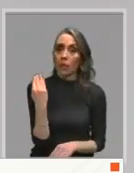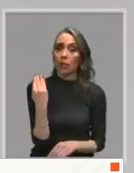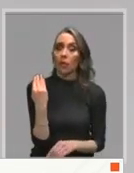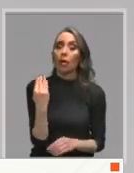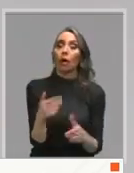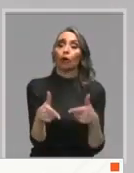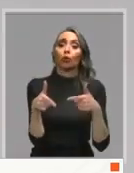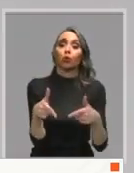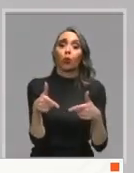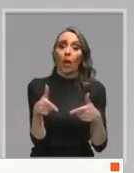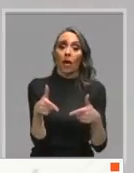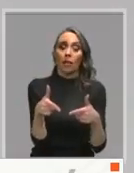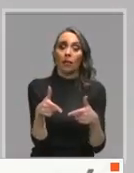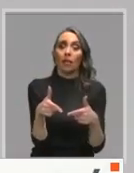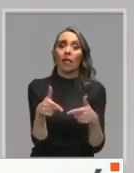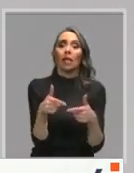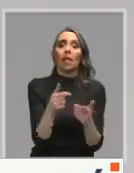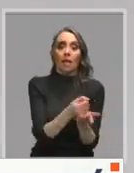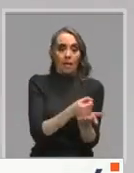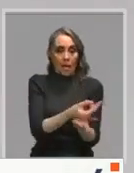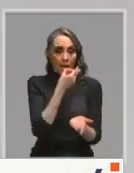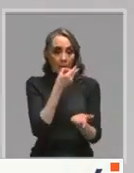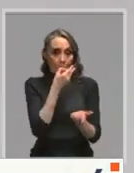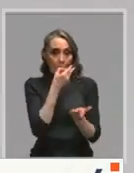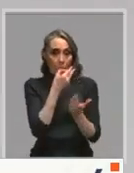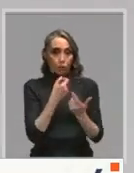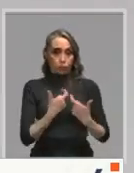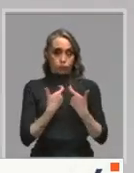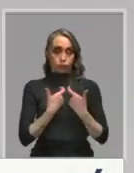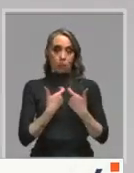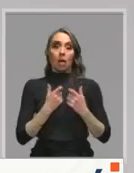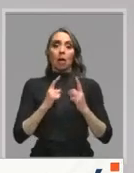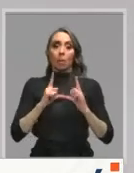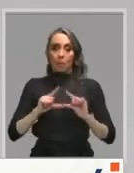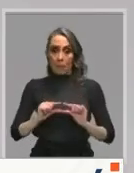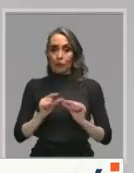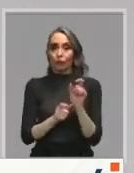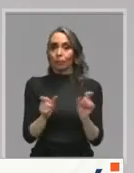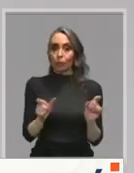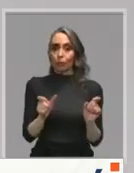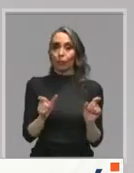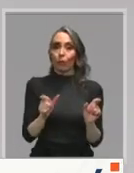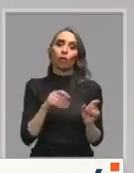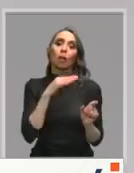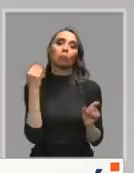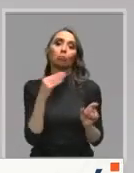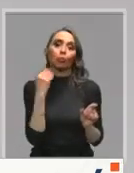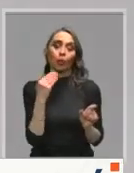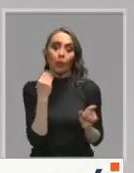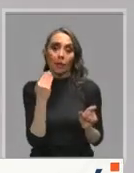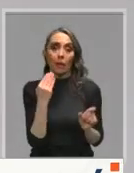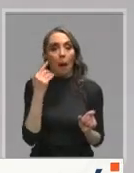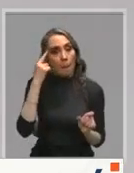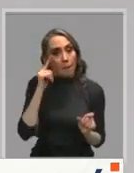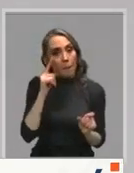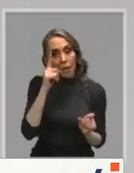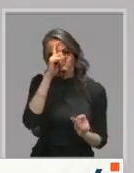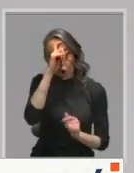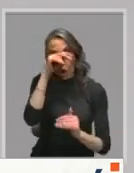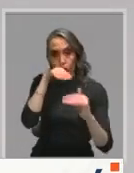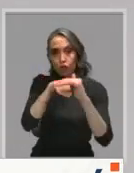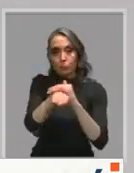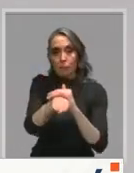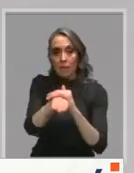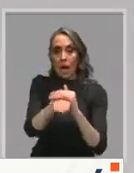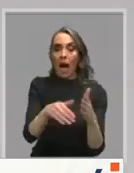afortunadamente con las medidas de soporte son relativamente bajas los casos de mortalidad, pero son hospitalizaciones